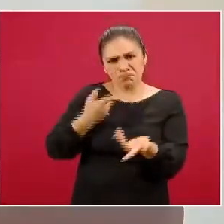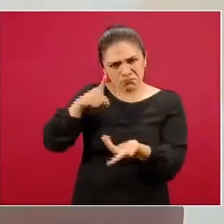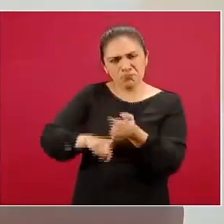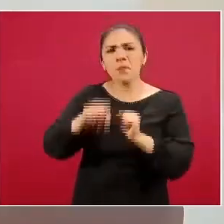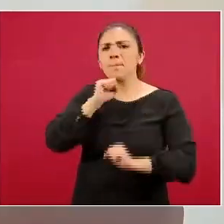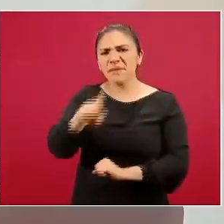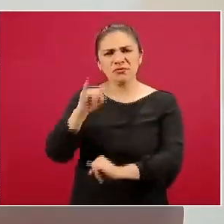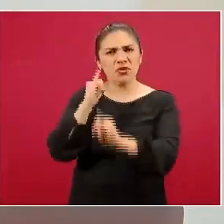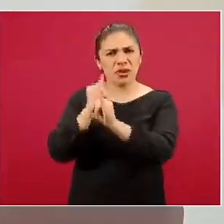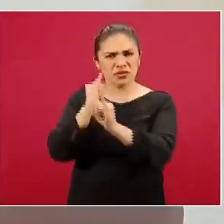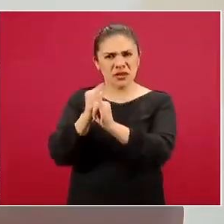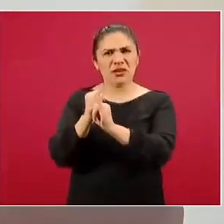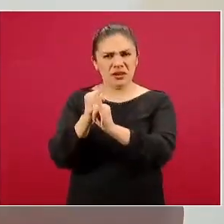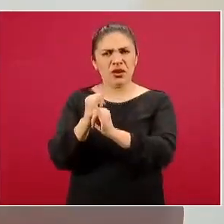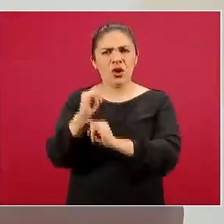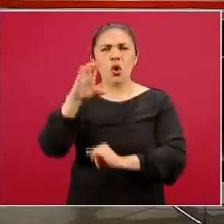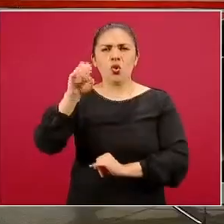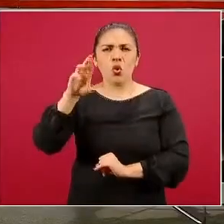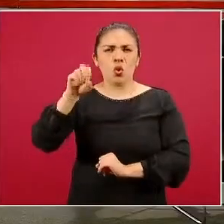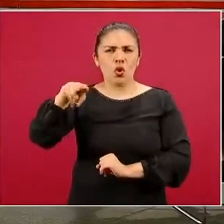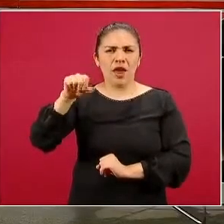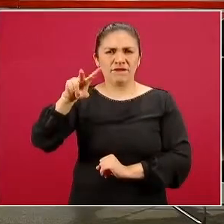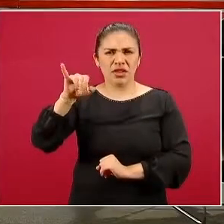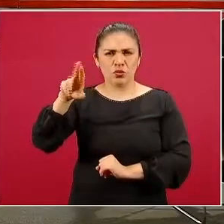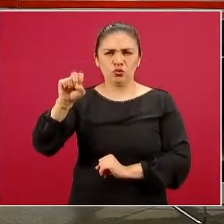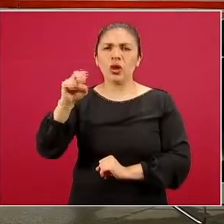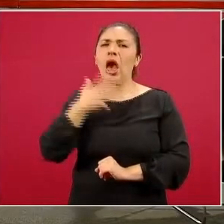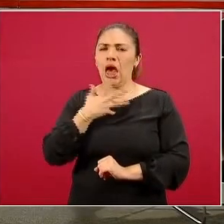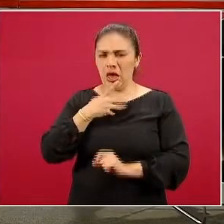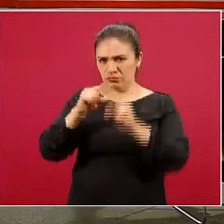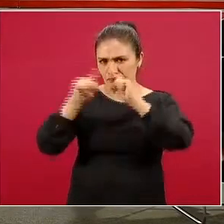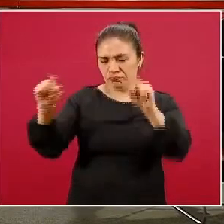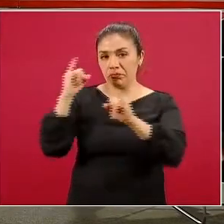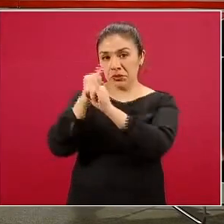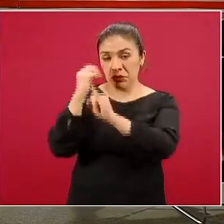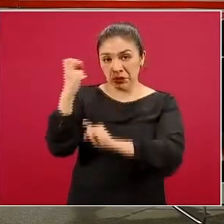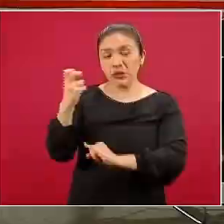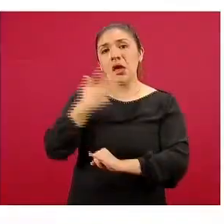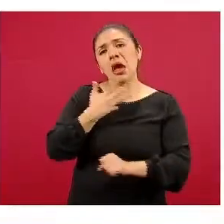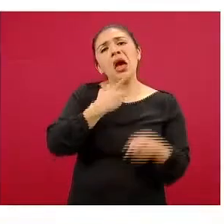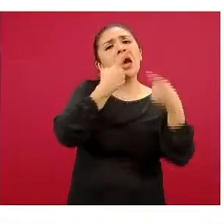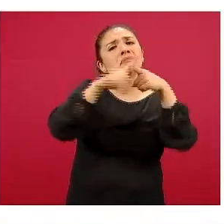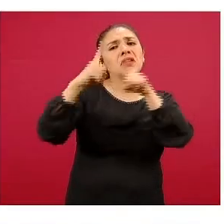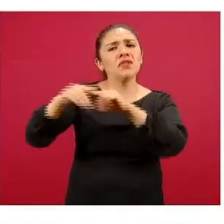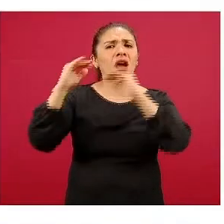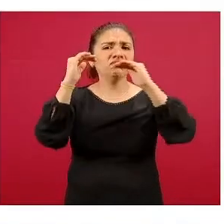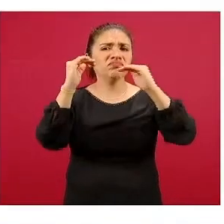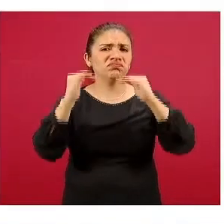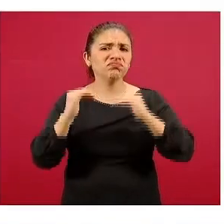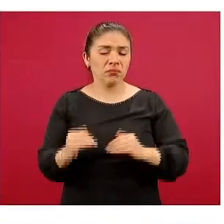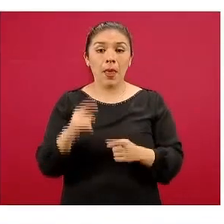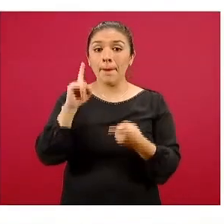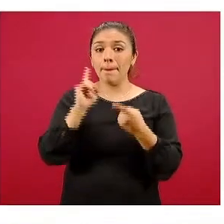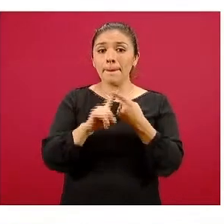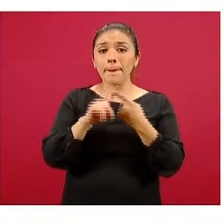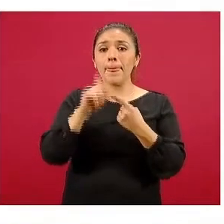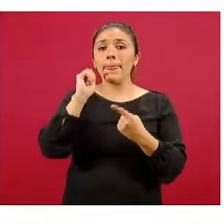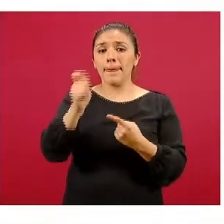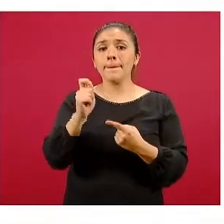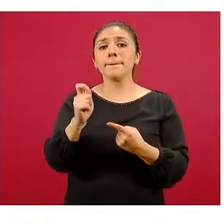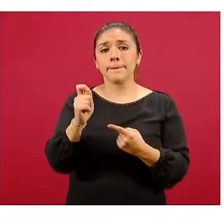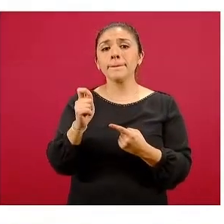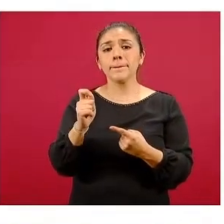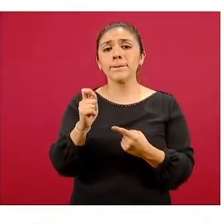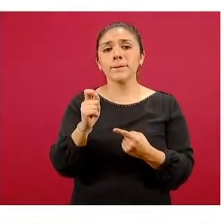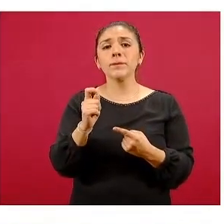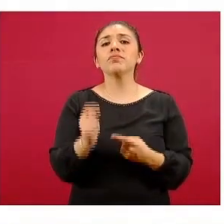también en la página del coronavirus, donde tenemos las diferentes partes, ¿no? La primera, justo en